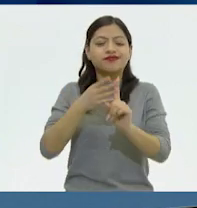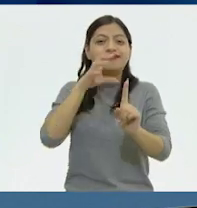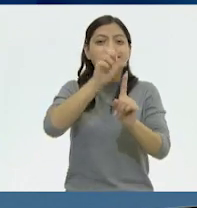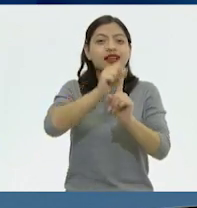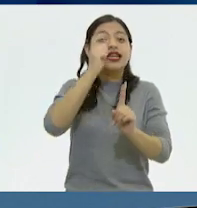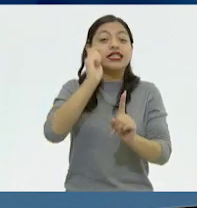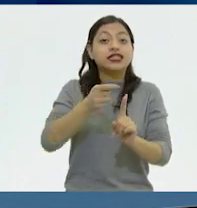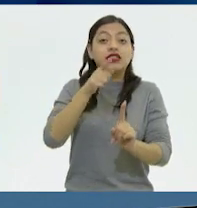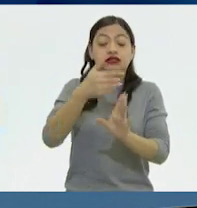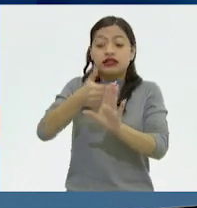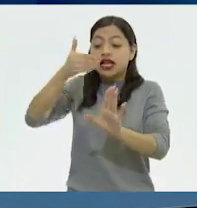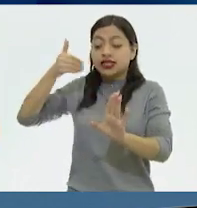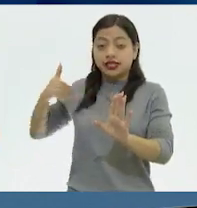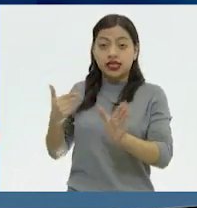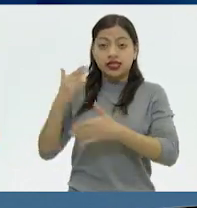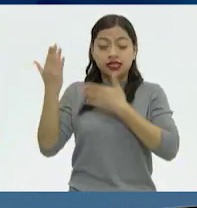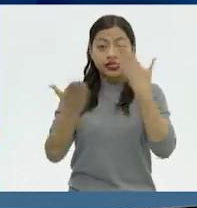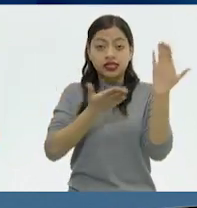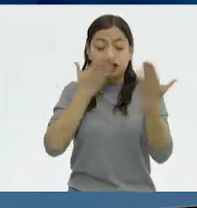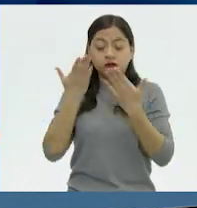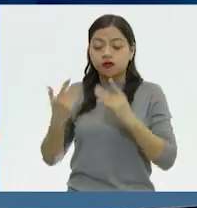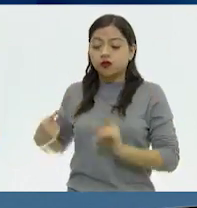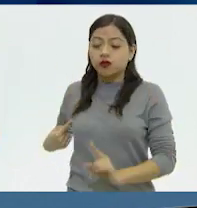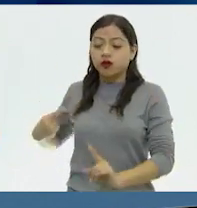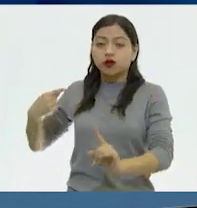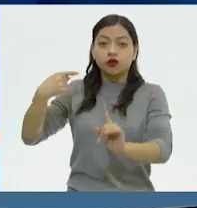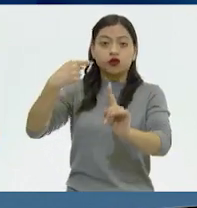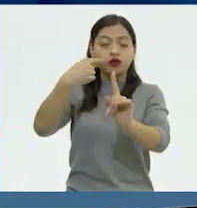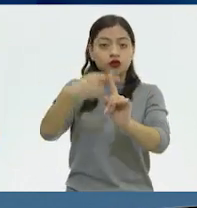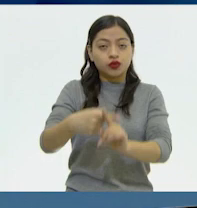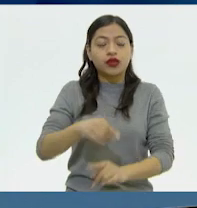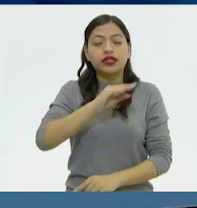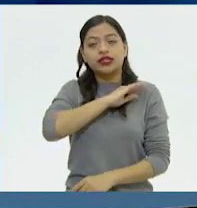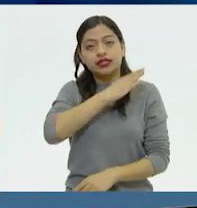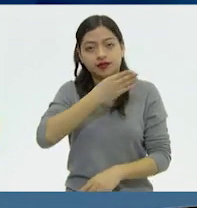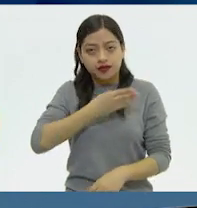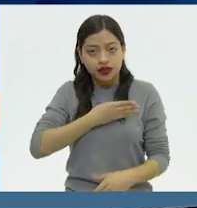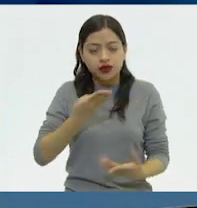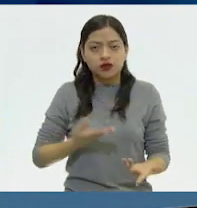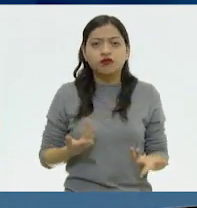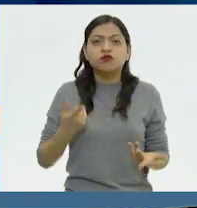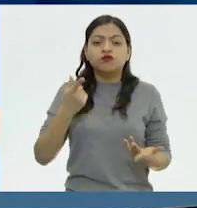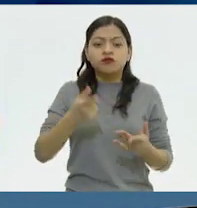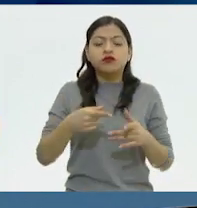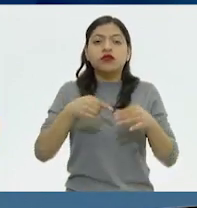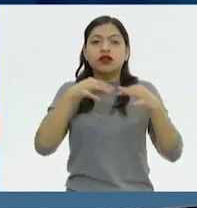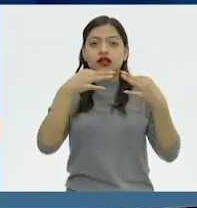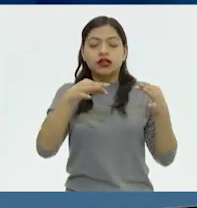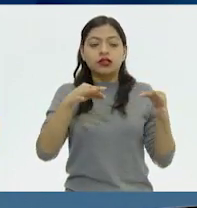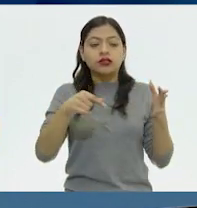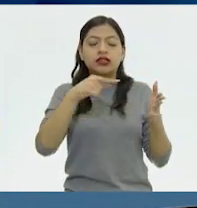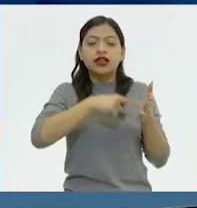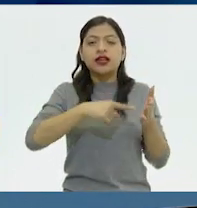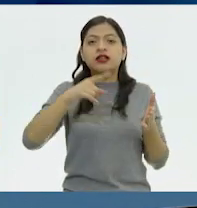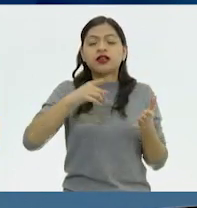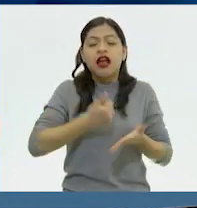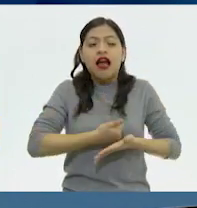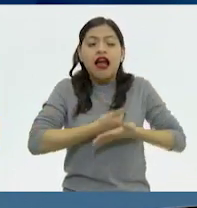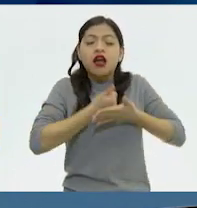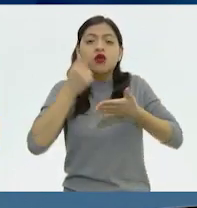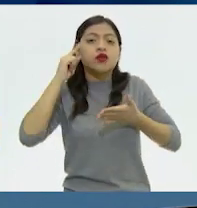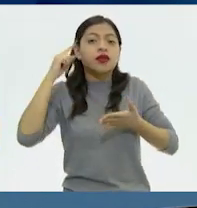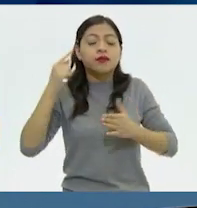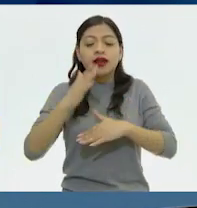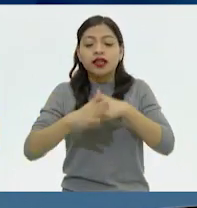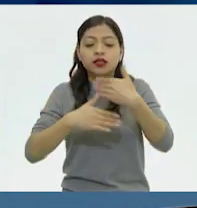lo que hemos estudiado en torno a nuestra práctica social del lenguaje 1, elaborar una guía de autoestudio para la